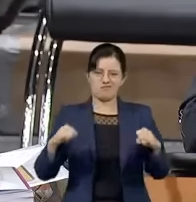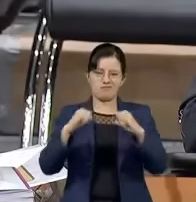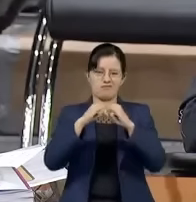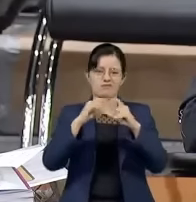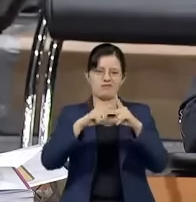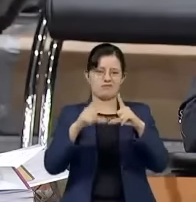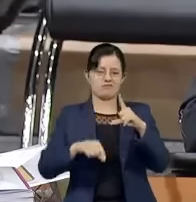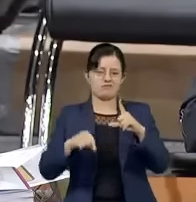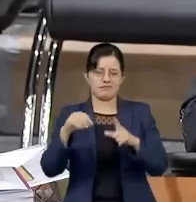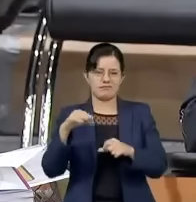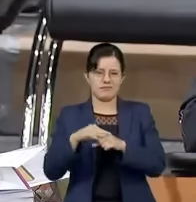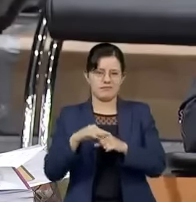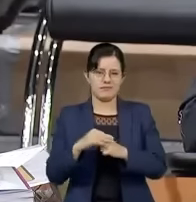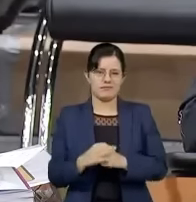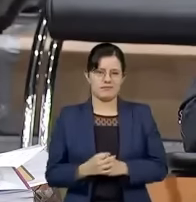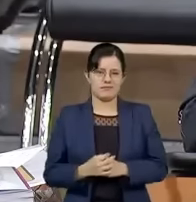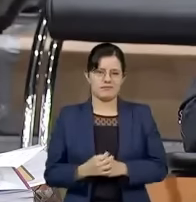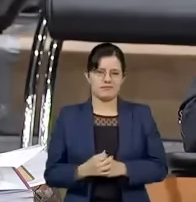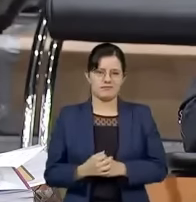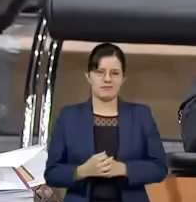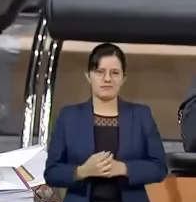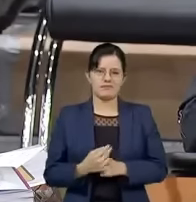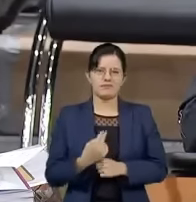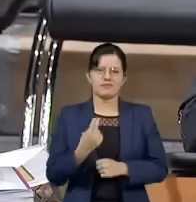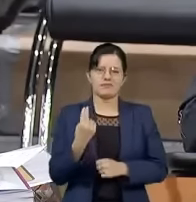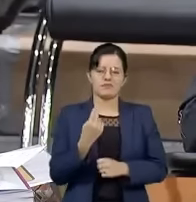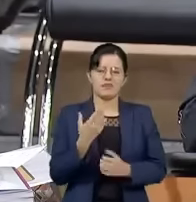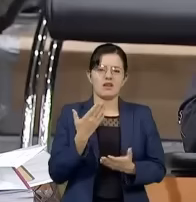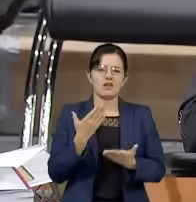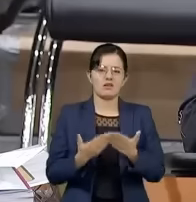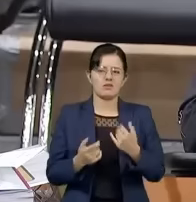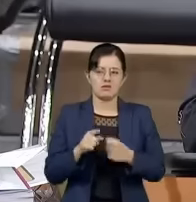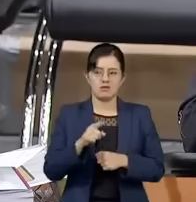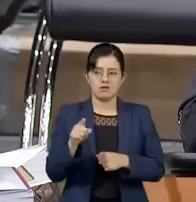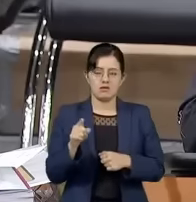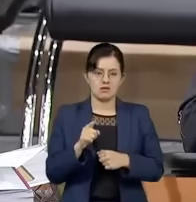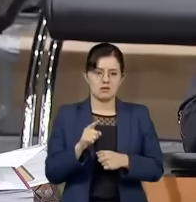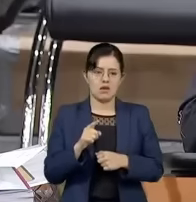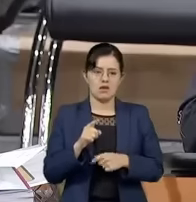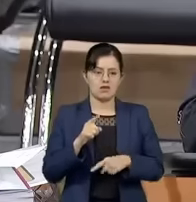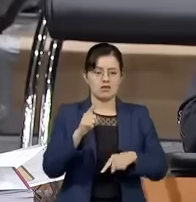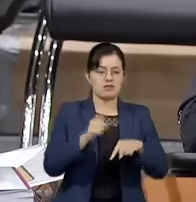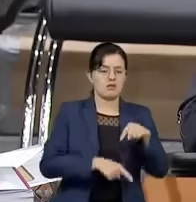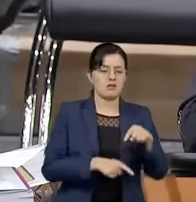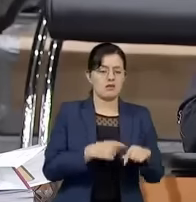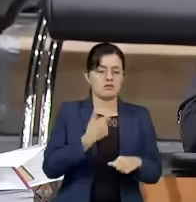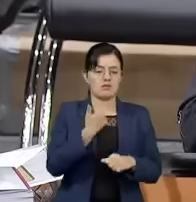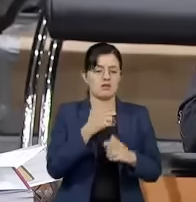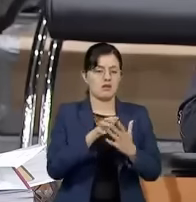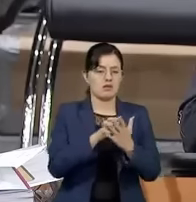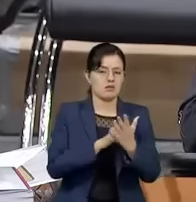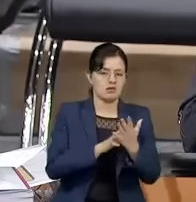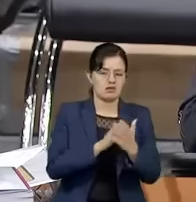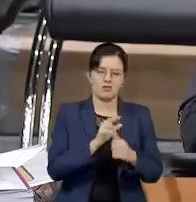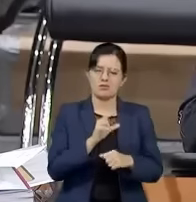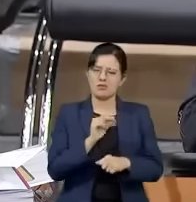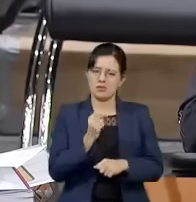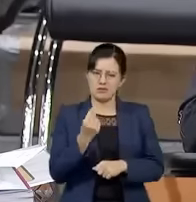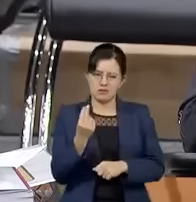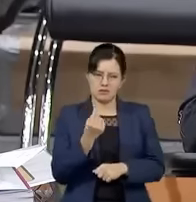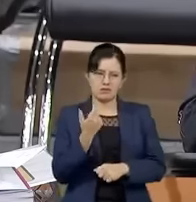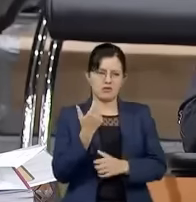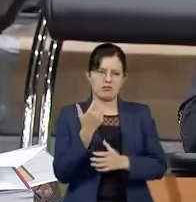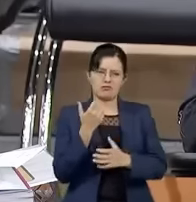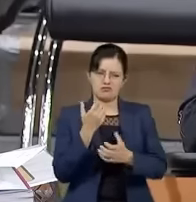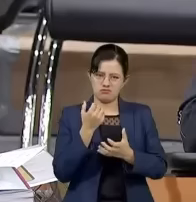electoral hay que volver a revertir esta idea del austericidio Para volver a dotar de los recursos suficientes a